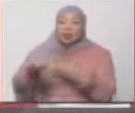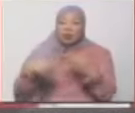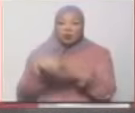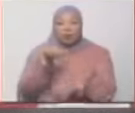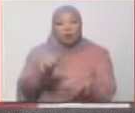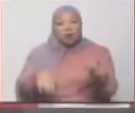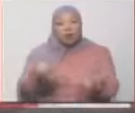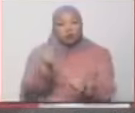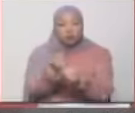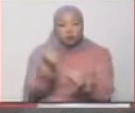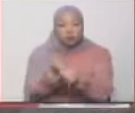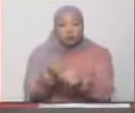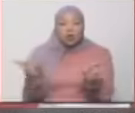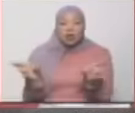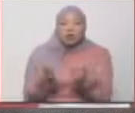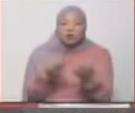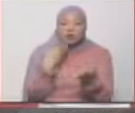Esto es síntesis.